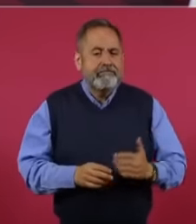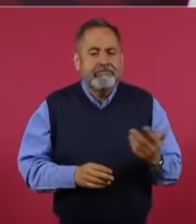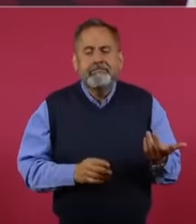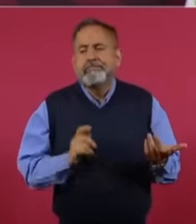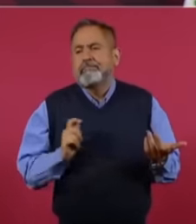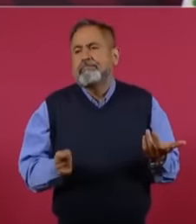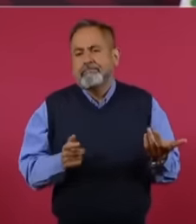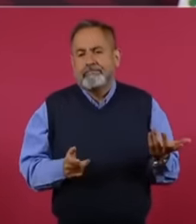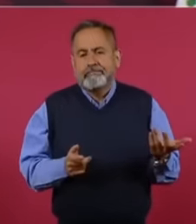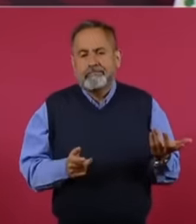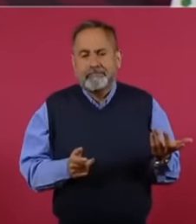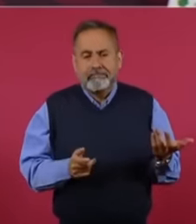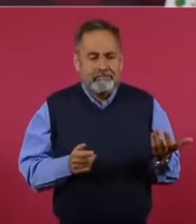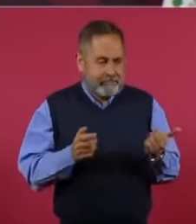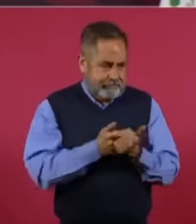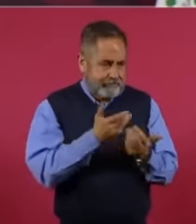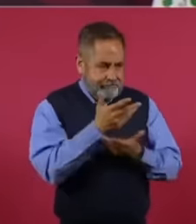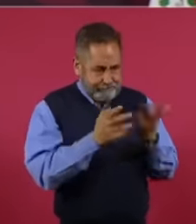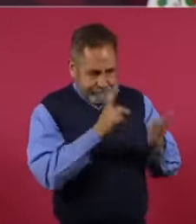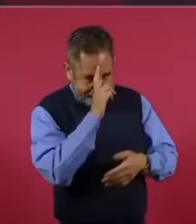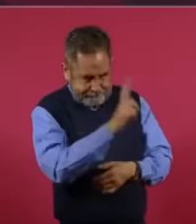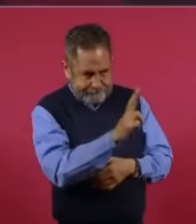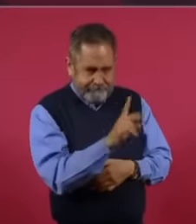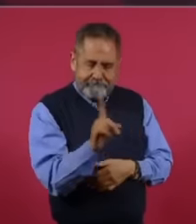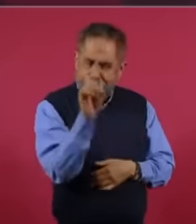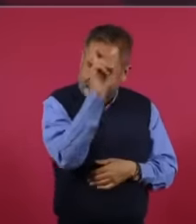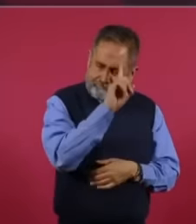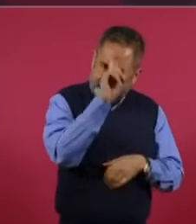pues respetuosa